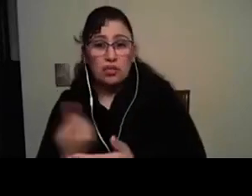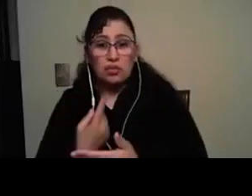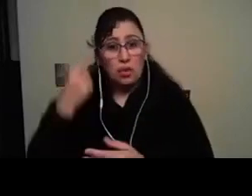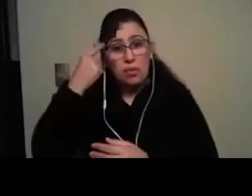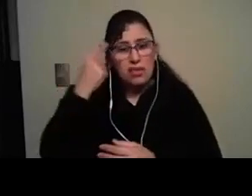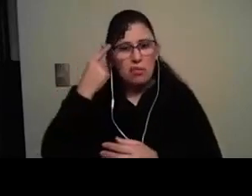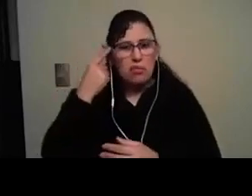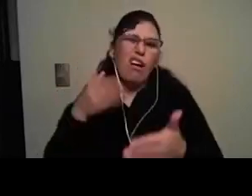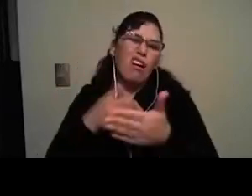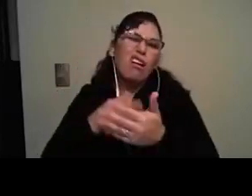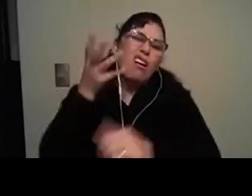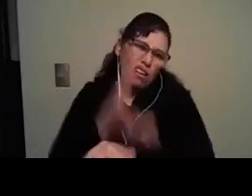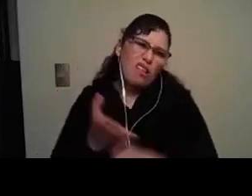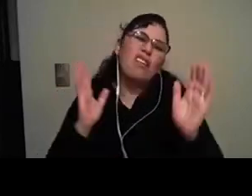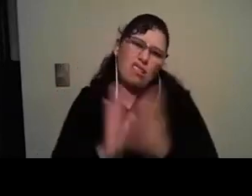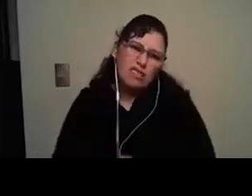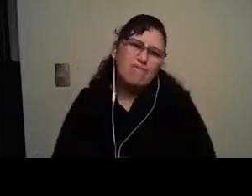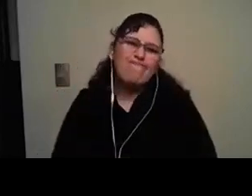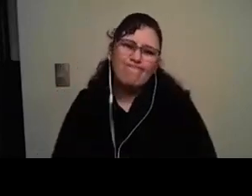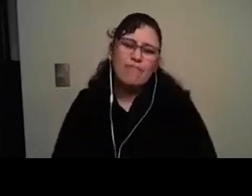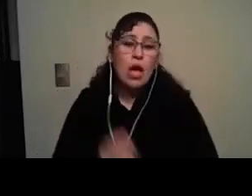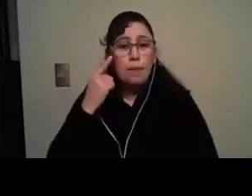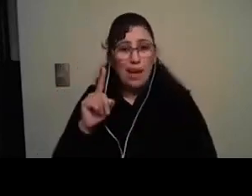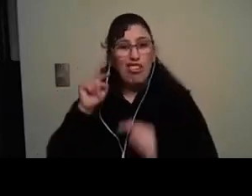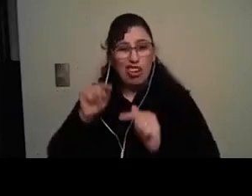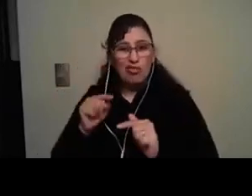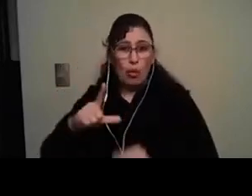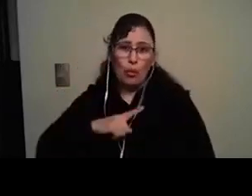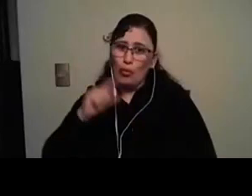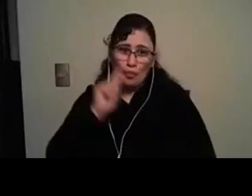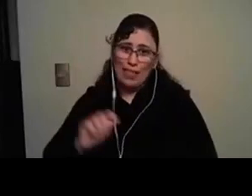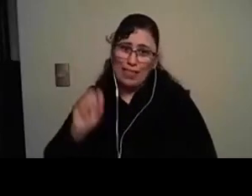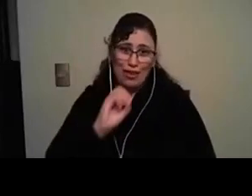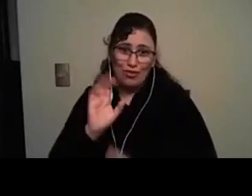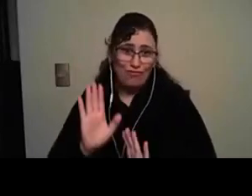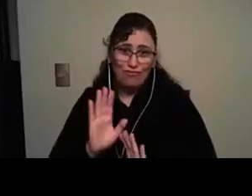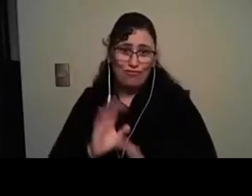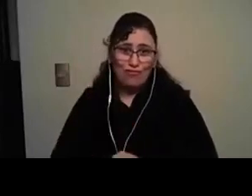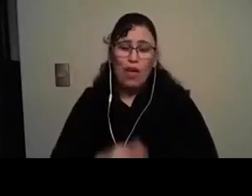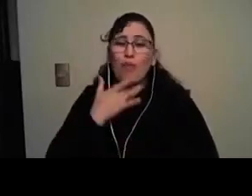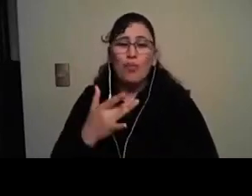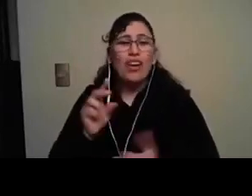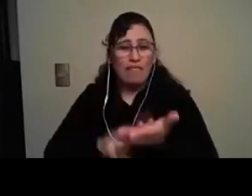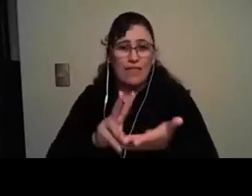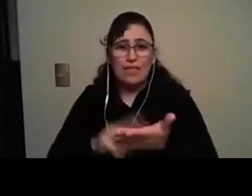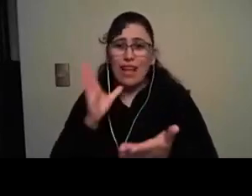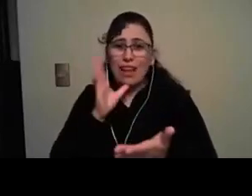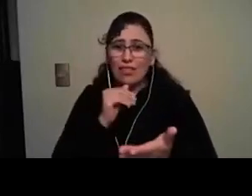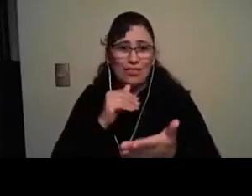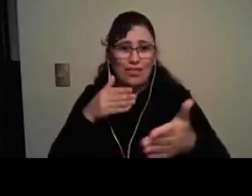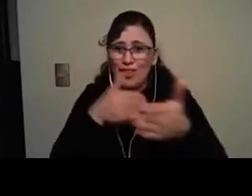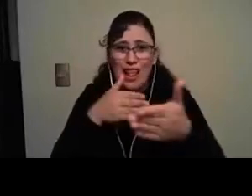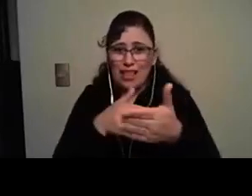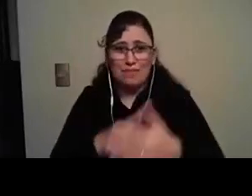es porque la limitante la tiene el tratante. ¿Ya? Pero hablar del límite en esto yo creo que no es correcto,